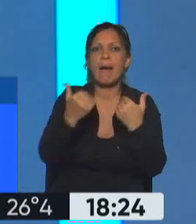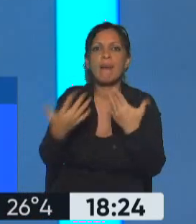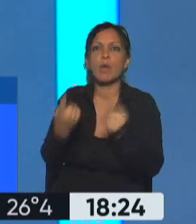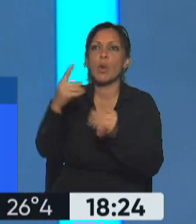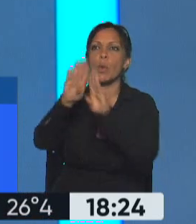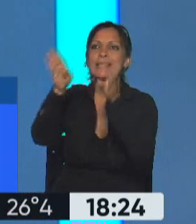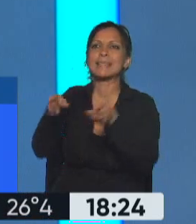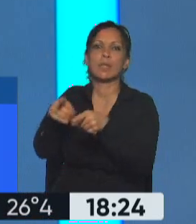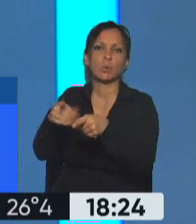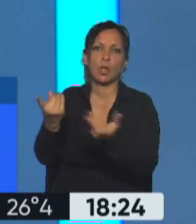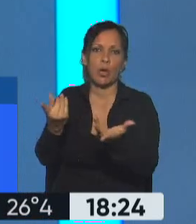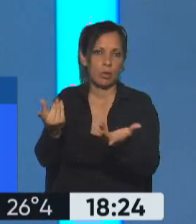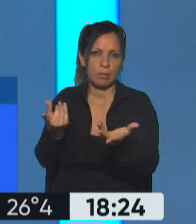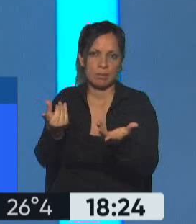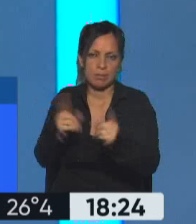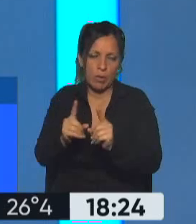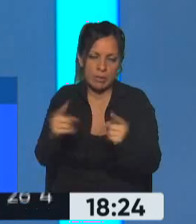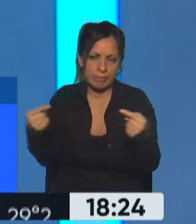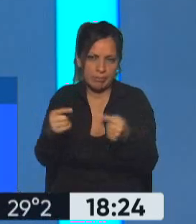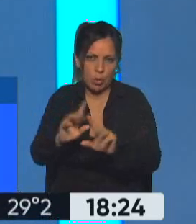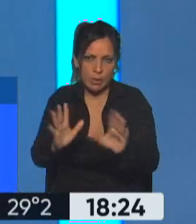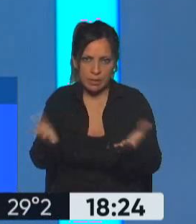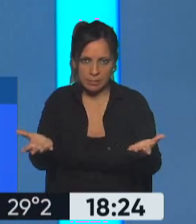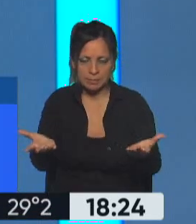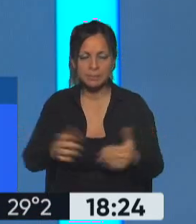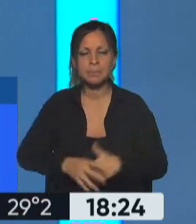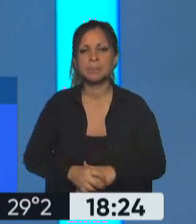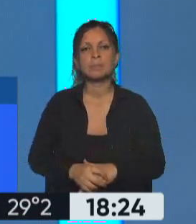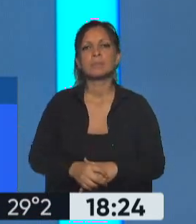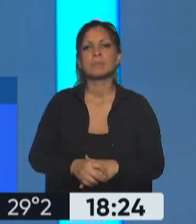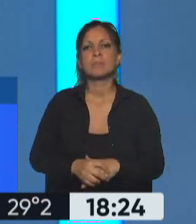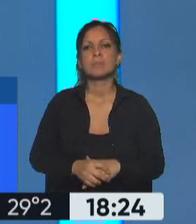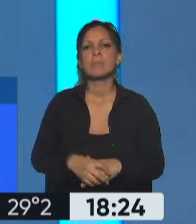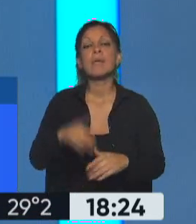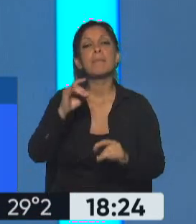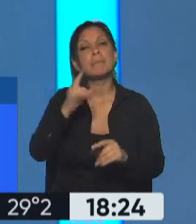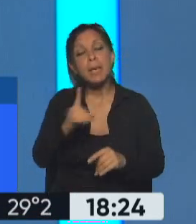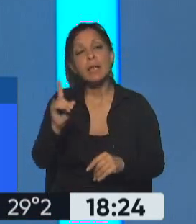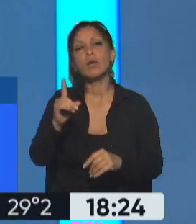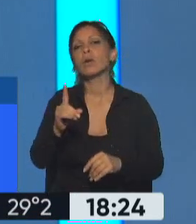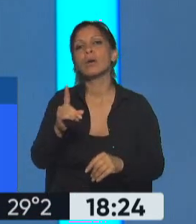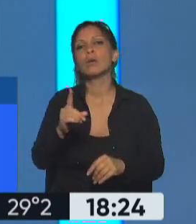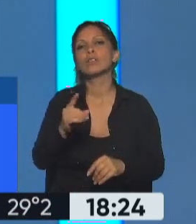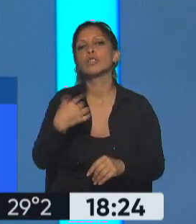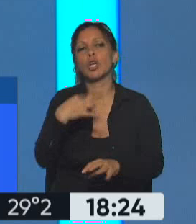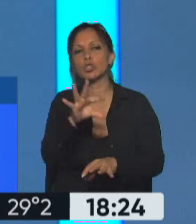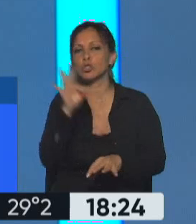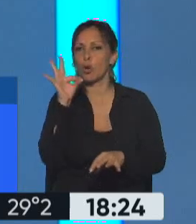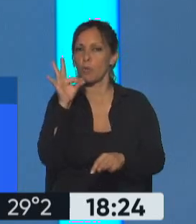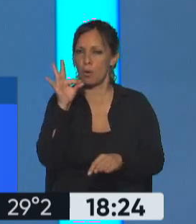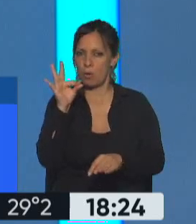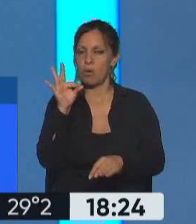gobierno popular, digamos, de otro país, como primera definición, me parece. Pero sí me parece que yo lo que rescato